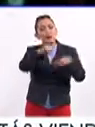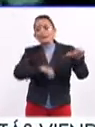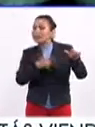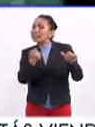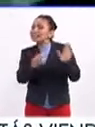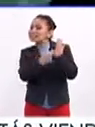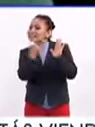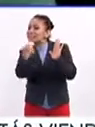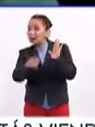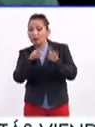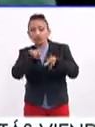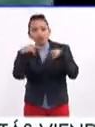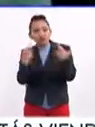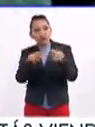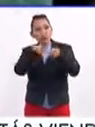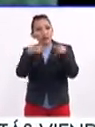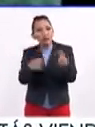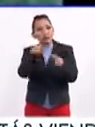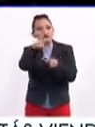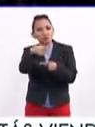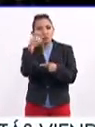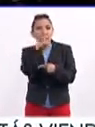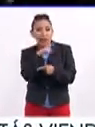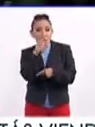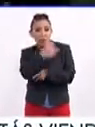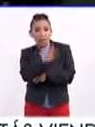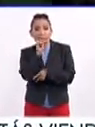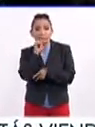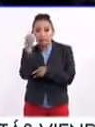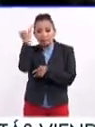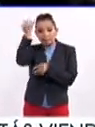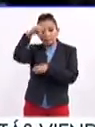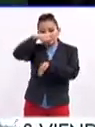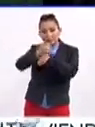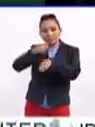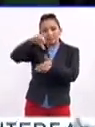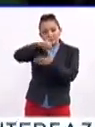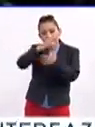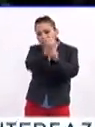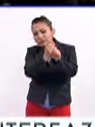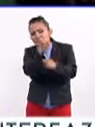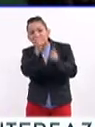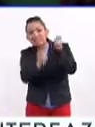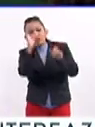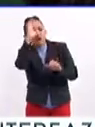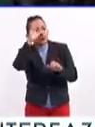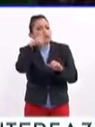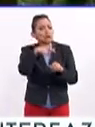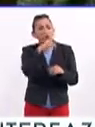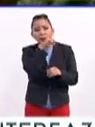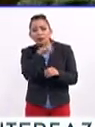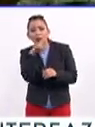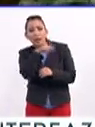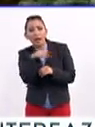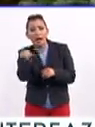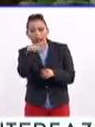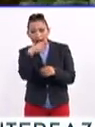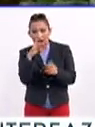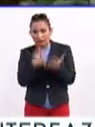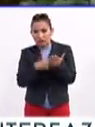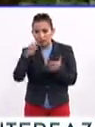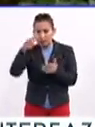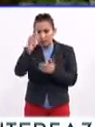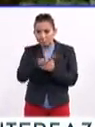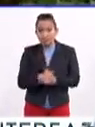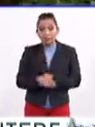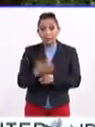actividades mediante publicaciones en lenguas indígenas, así como la creación de centros de estudio sobre las culturas y lenguas indígenas en las